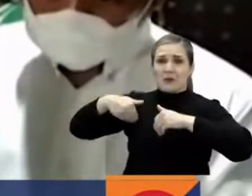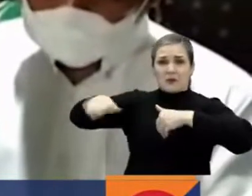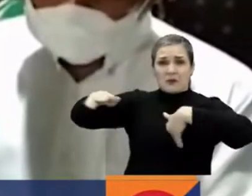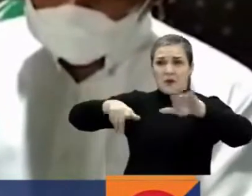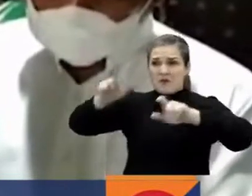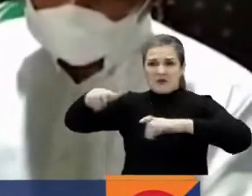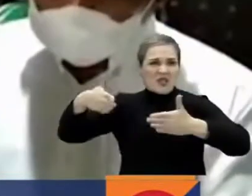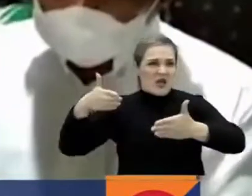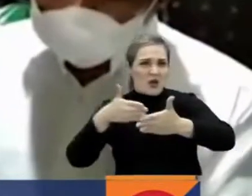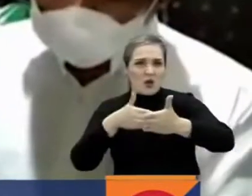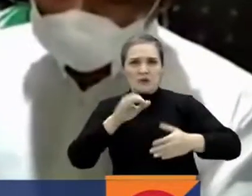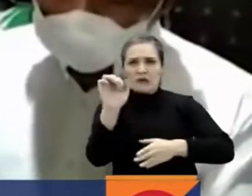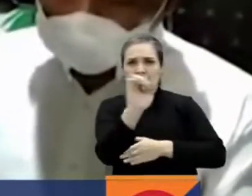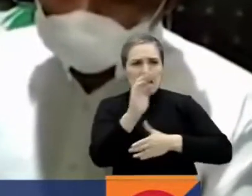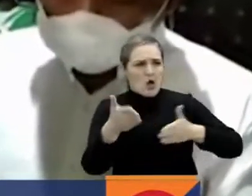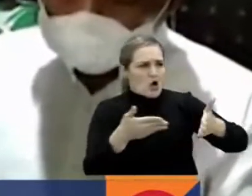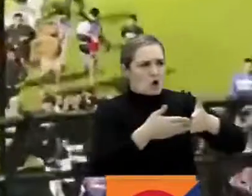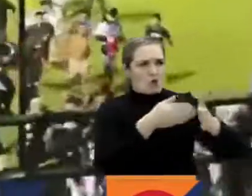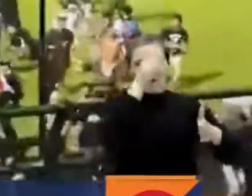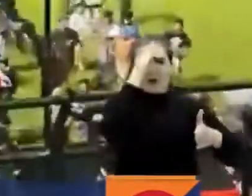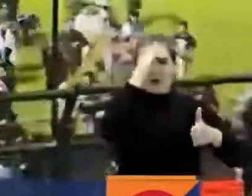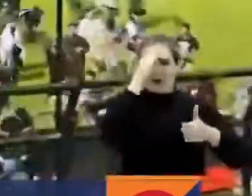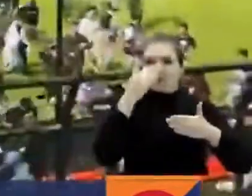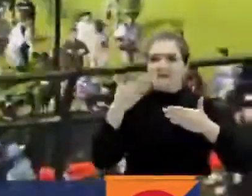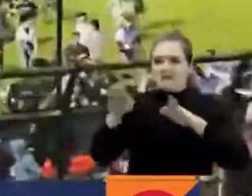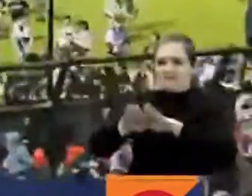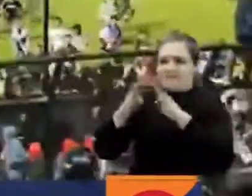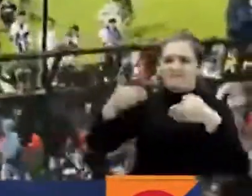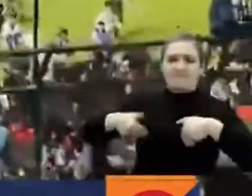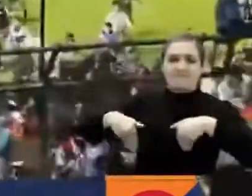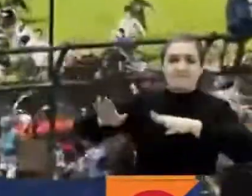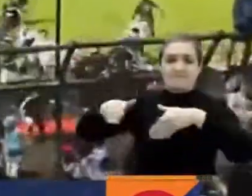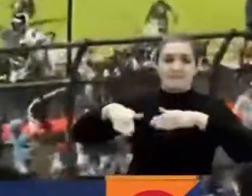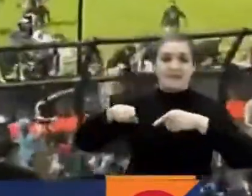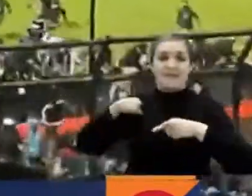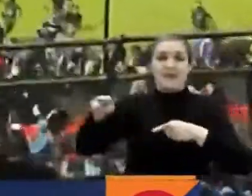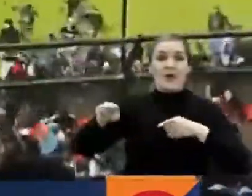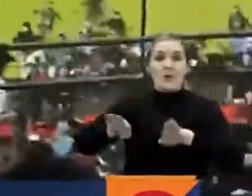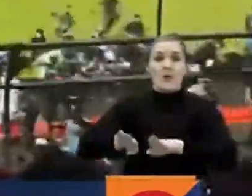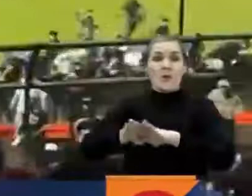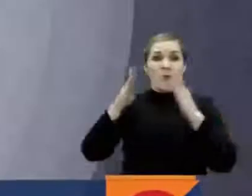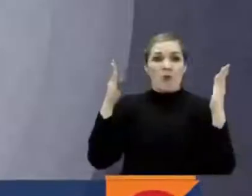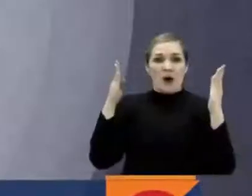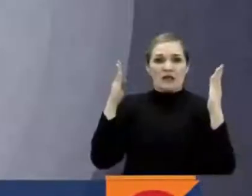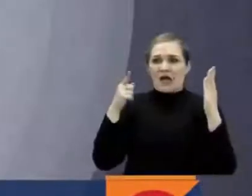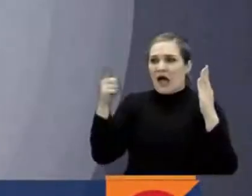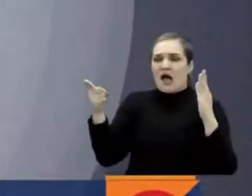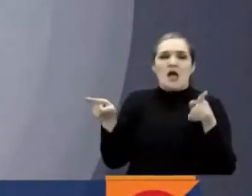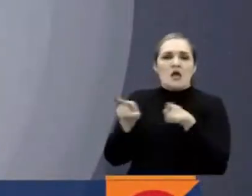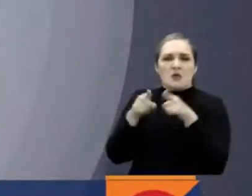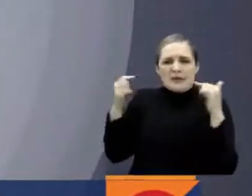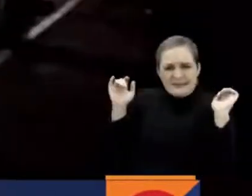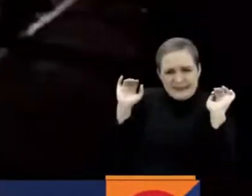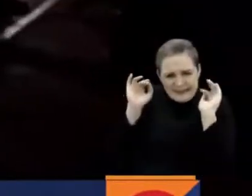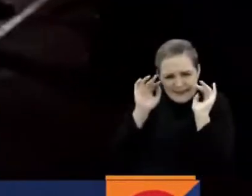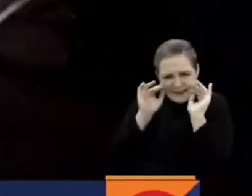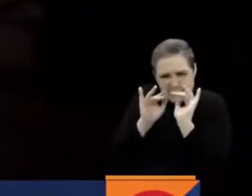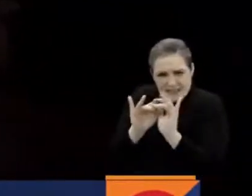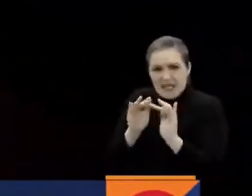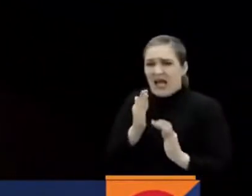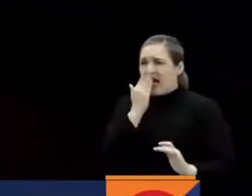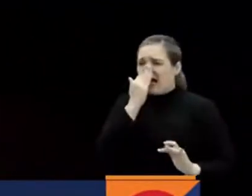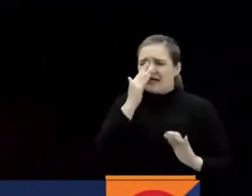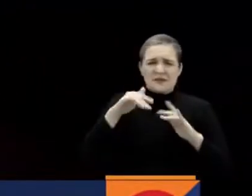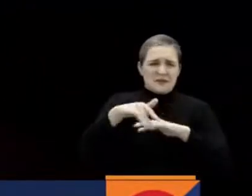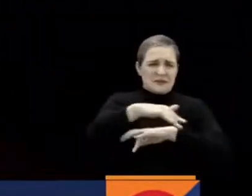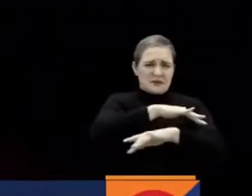y vehículos. Fue una puerta de salida. Justamente las puertas de salida se volvieron cuellos de botella. Escapar a los gases se volcó